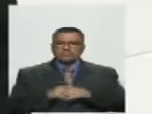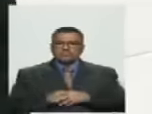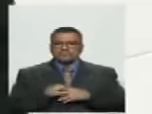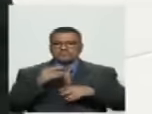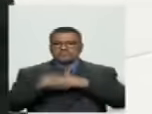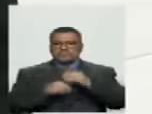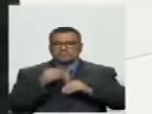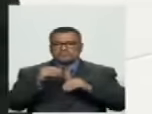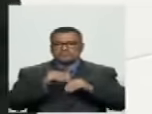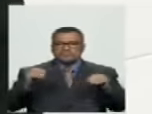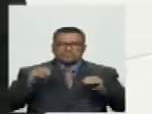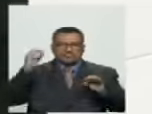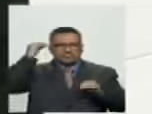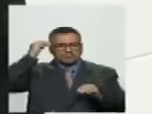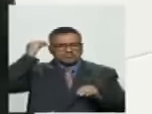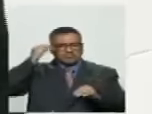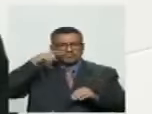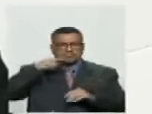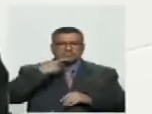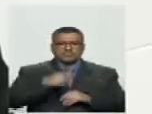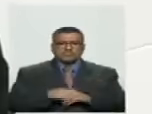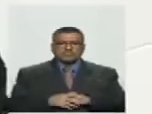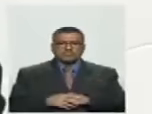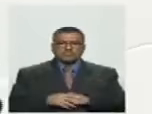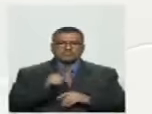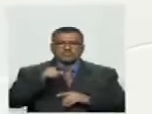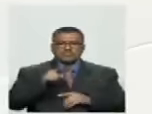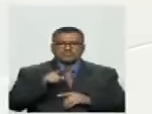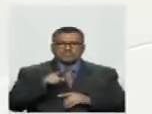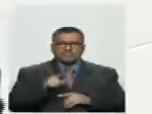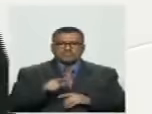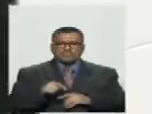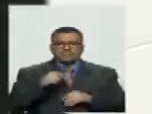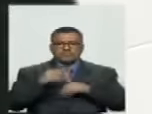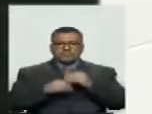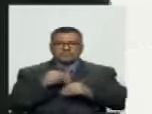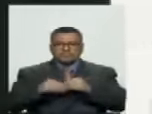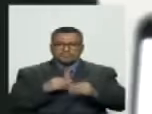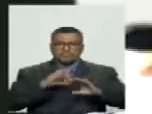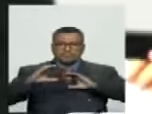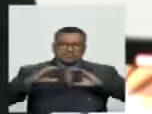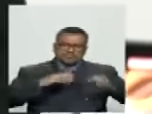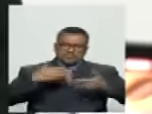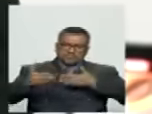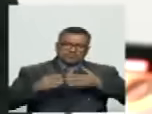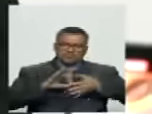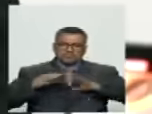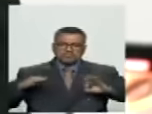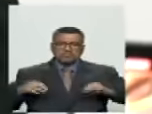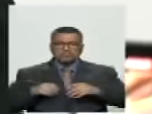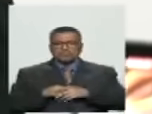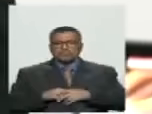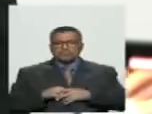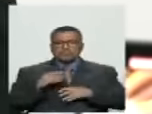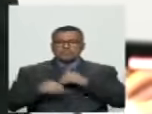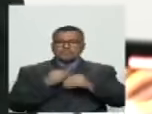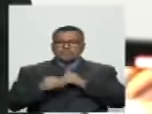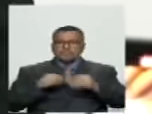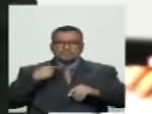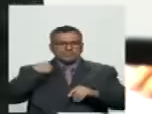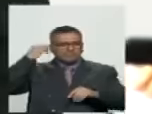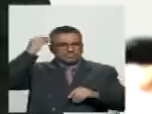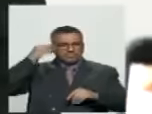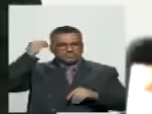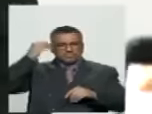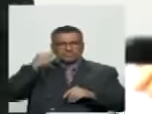¿cómo a nadie se le ocurrió pensar, cuando en los 90 empezaron esta forma de comunicarse vía red, cómo a nadie se le